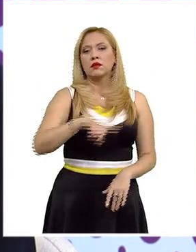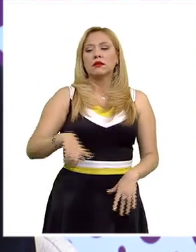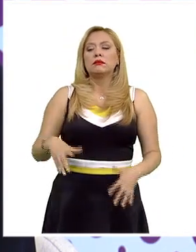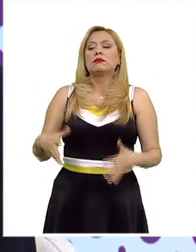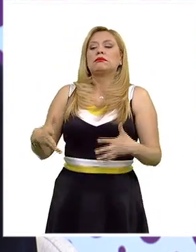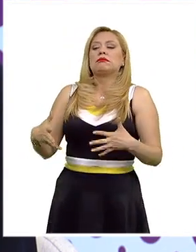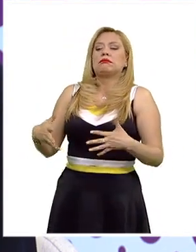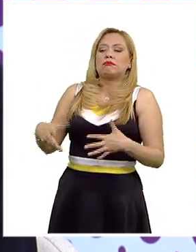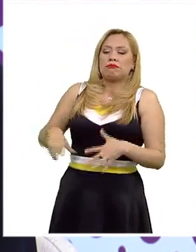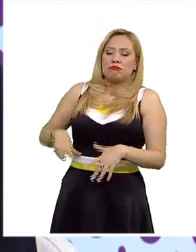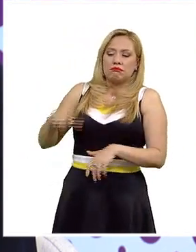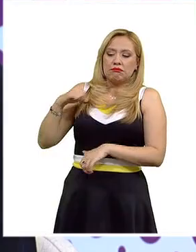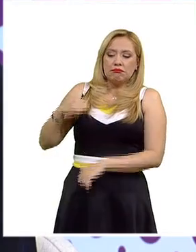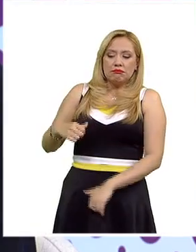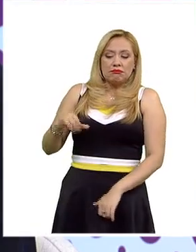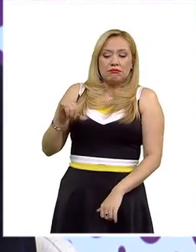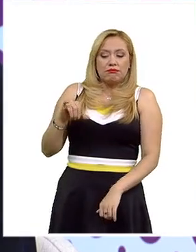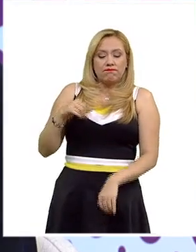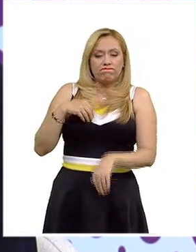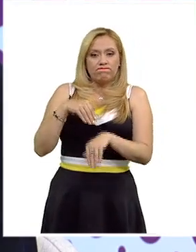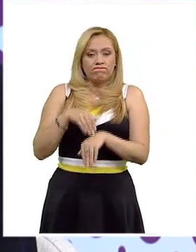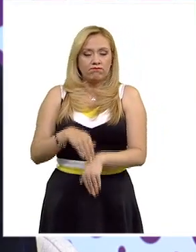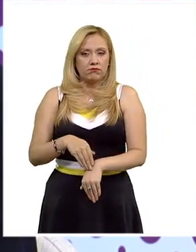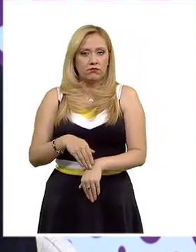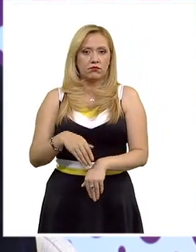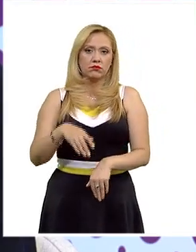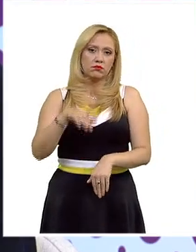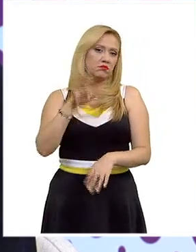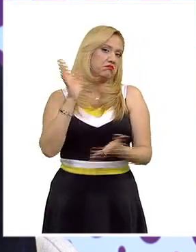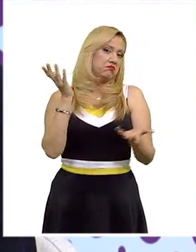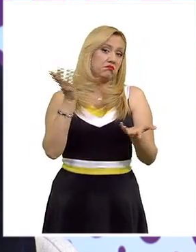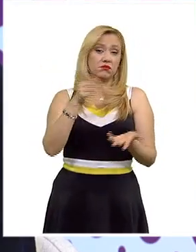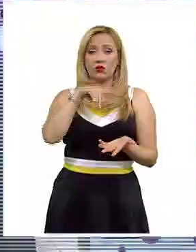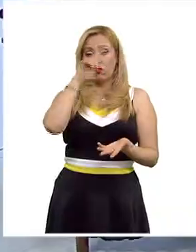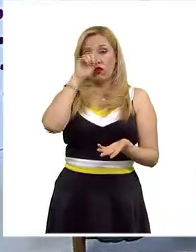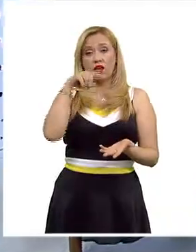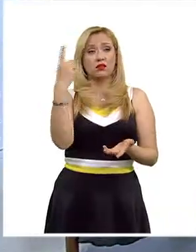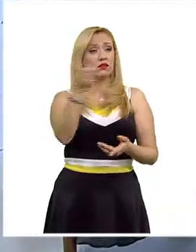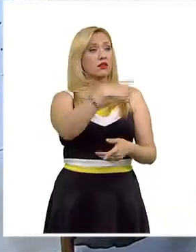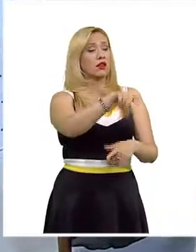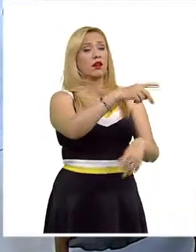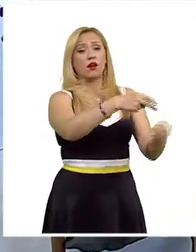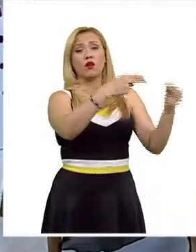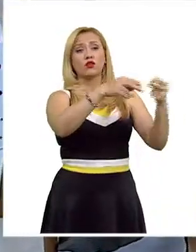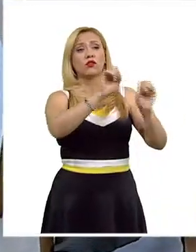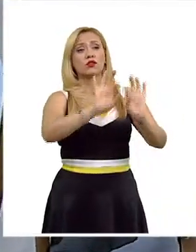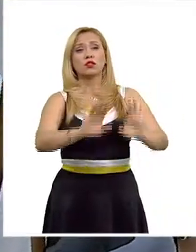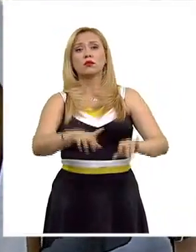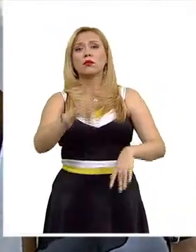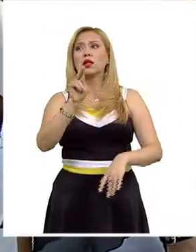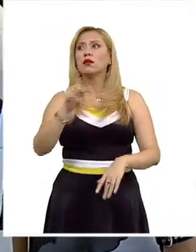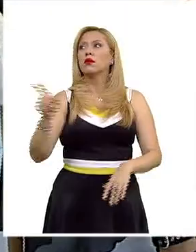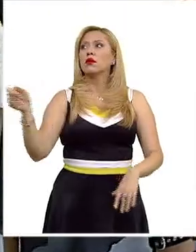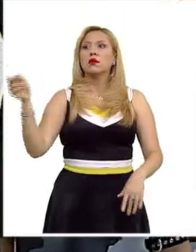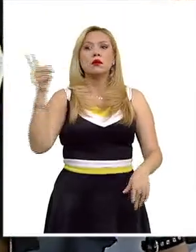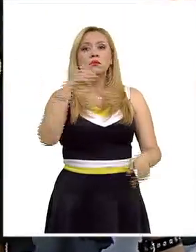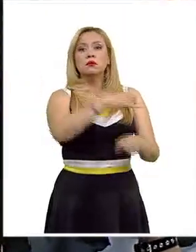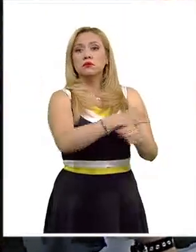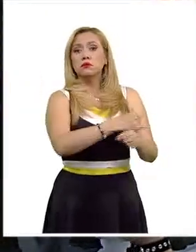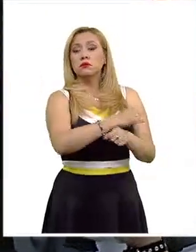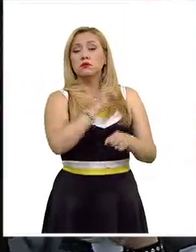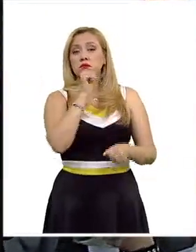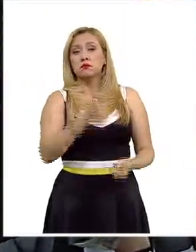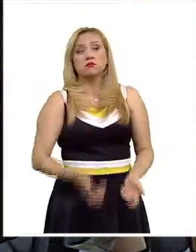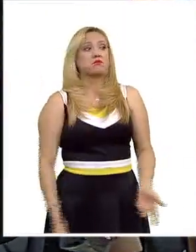responsabilidad que le corresponde, porque también, o sea, es muy fácil, yo claro que quiero que las empresas se hagan cargo, pero si nadie está fiscalizando a las empresas, entonces